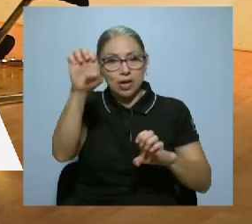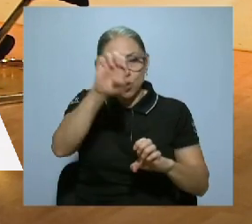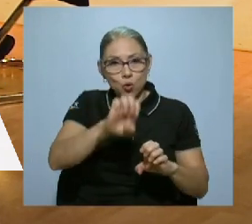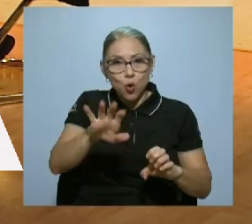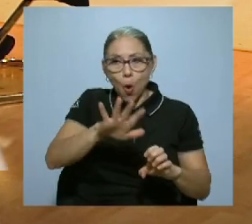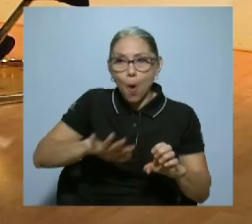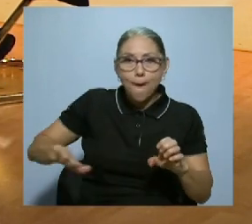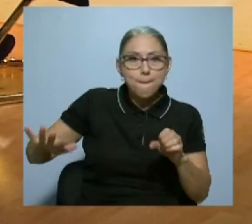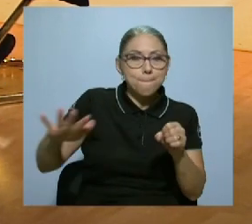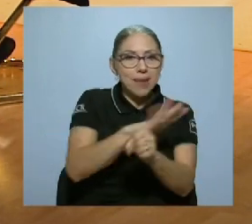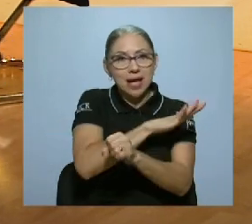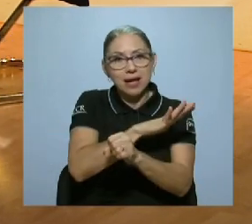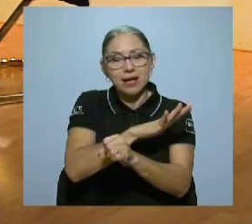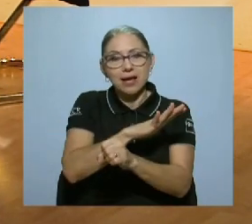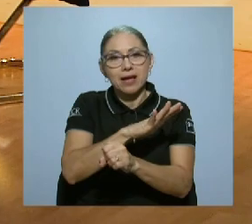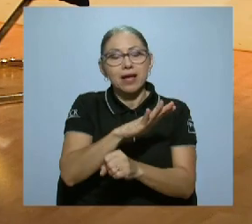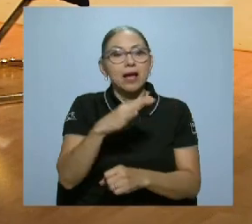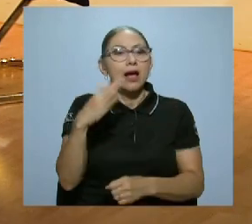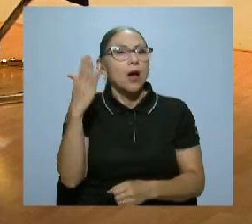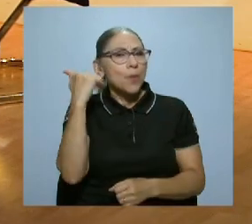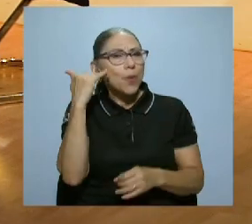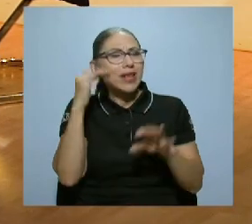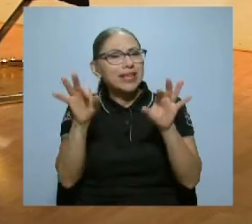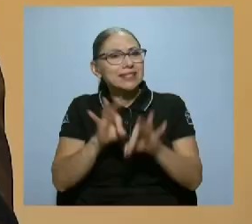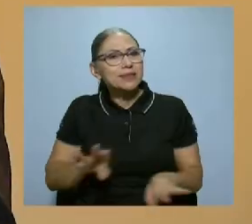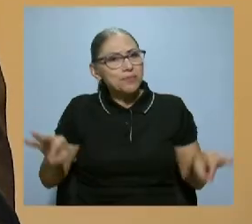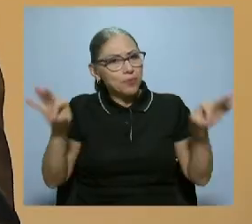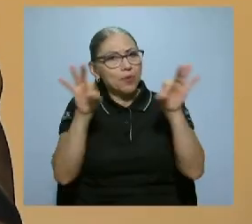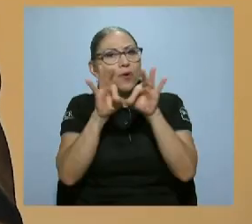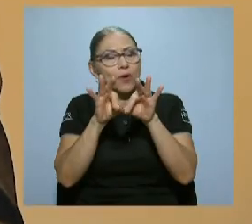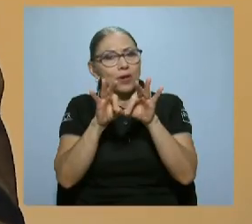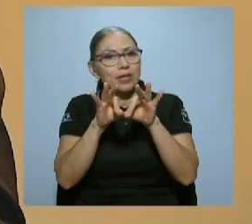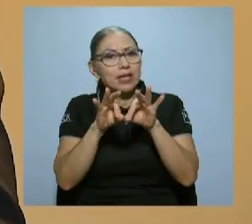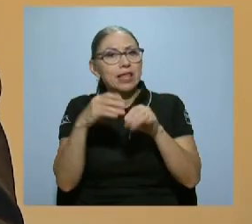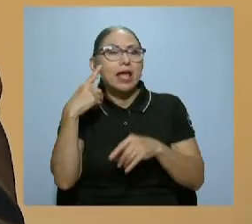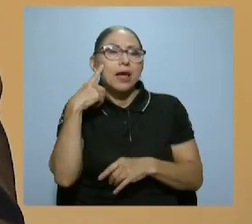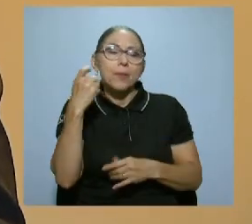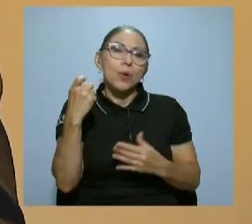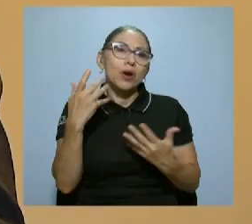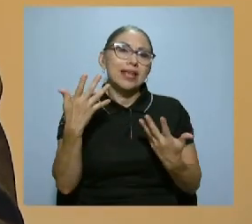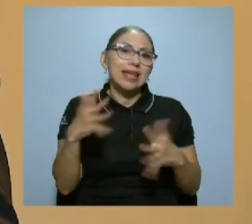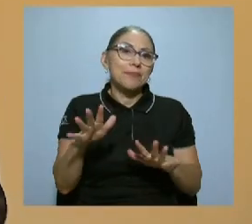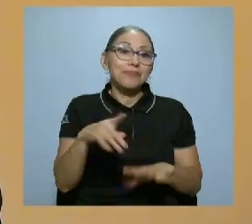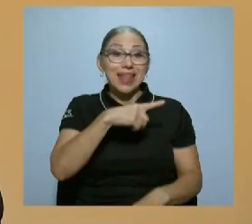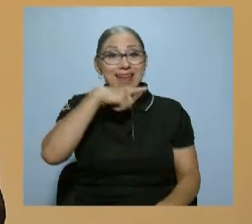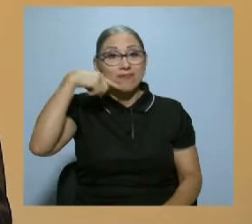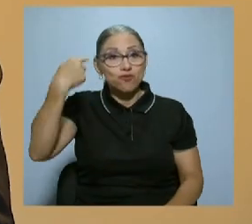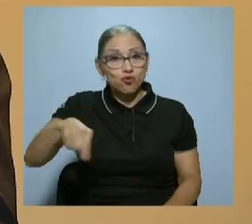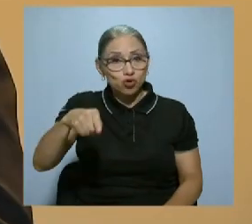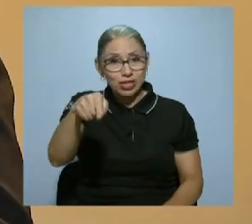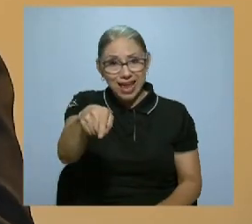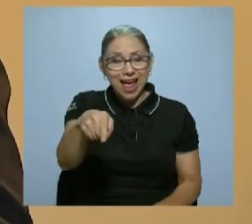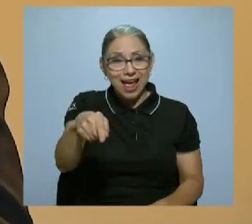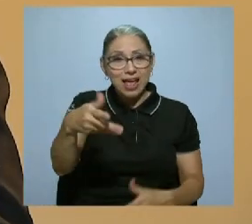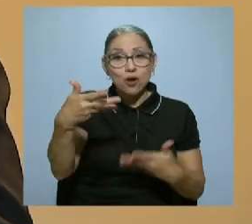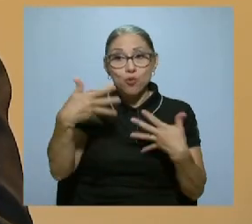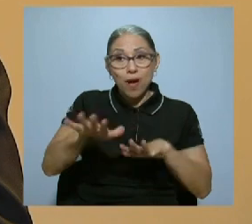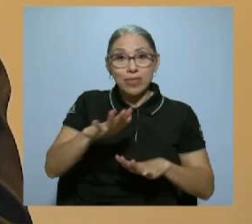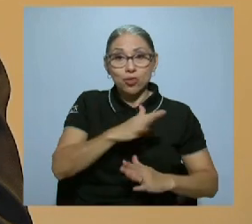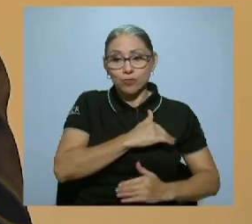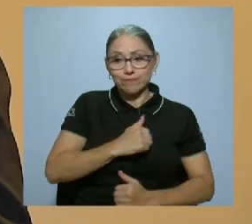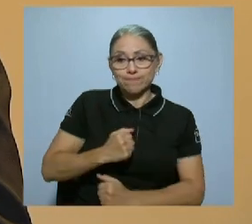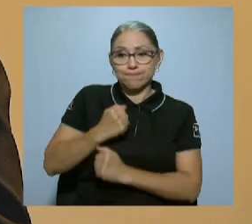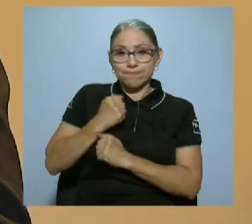entero. ¿Por qué es importante? Porque me parece a mí que Rusia, al haber hecho la incursión militar